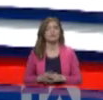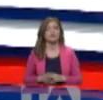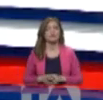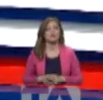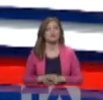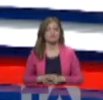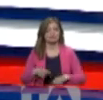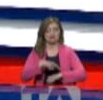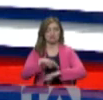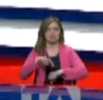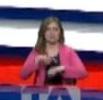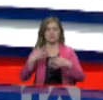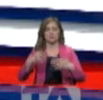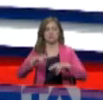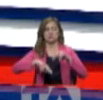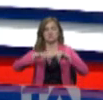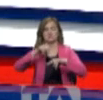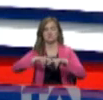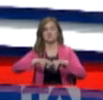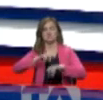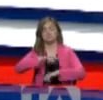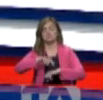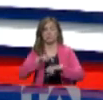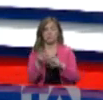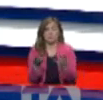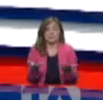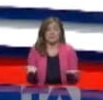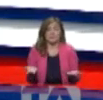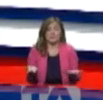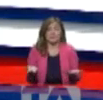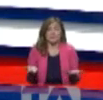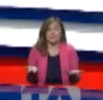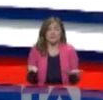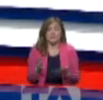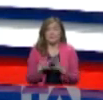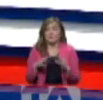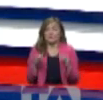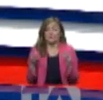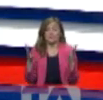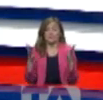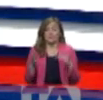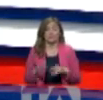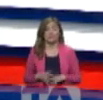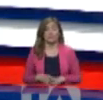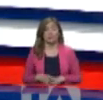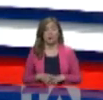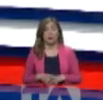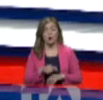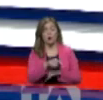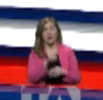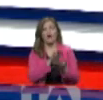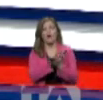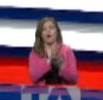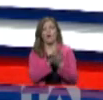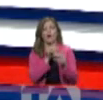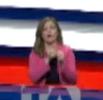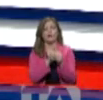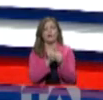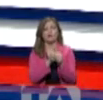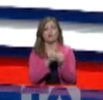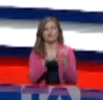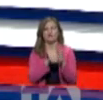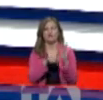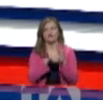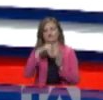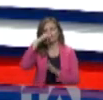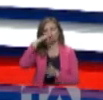pasado tanto tiempo, que esta construcción tenga mucho tiempo y que hasta el momento no se haya buscado la solución. Sobre todo cuando hay un plantel educativo en la zona y que afecta a los